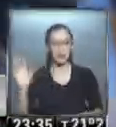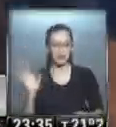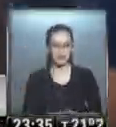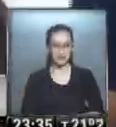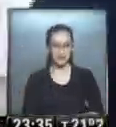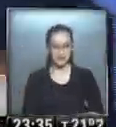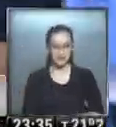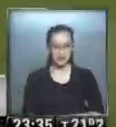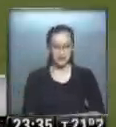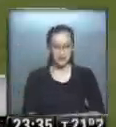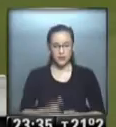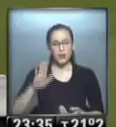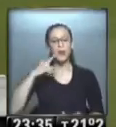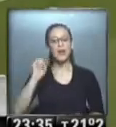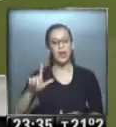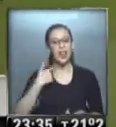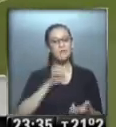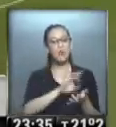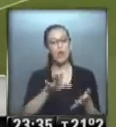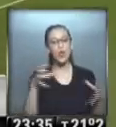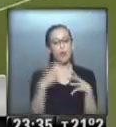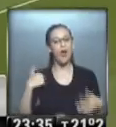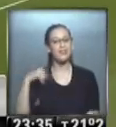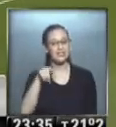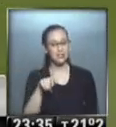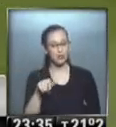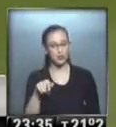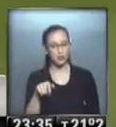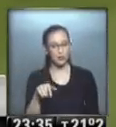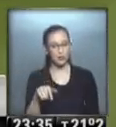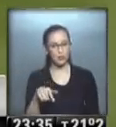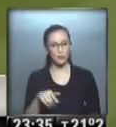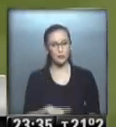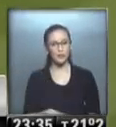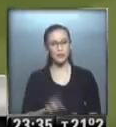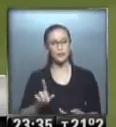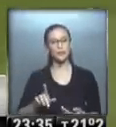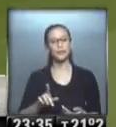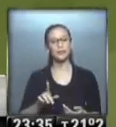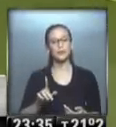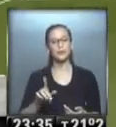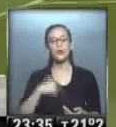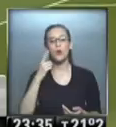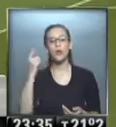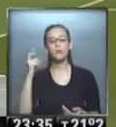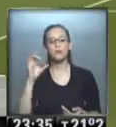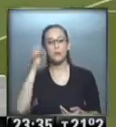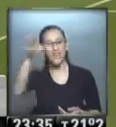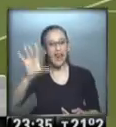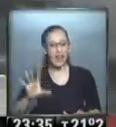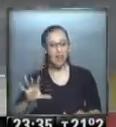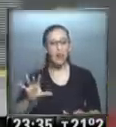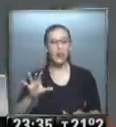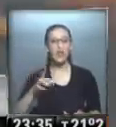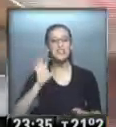partido. Ibáñez fue expulsado en el conjunto argentino, mientras que Driussi, el argentino, falló un penal cuando el partido todavía